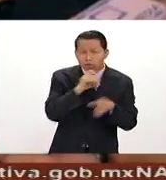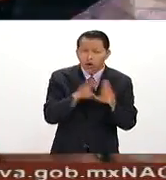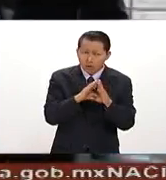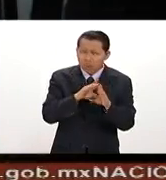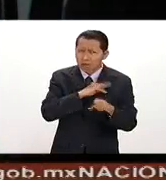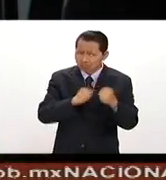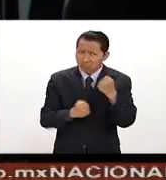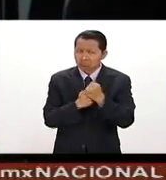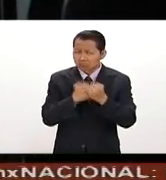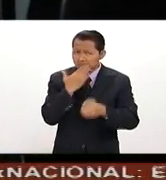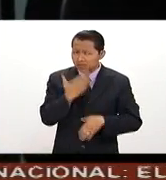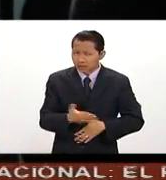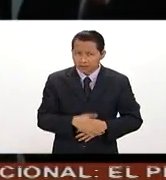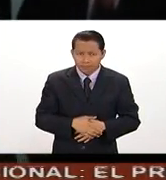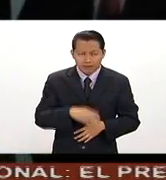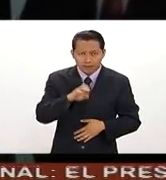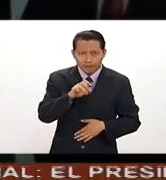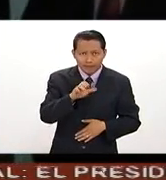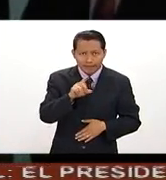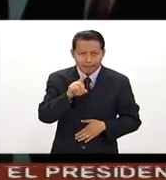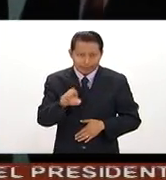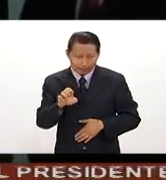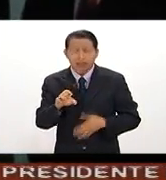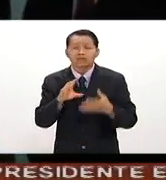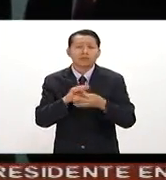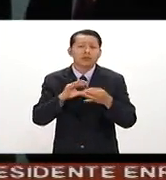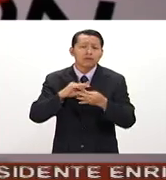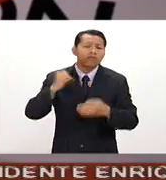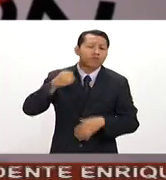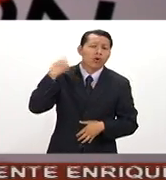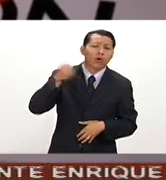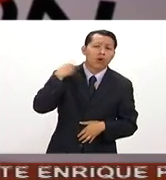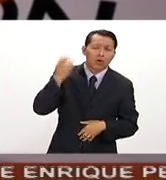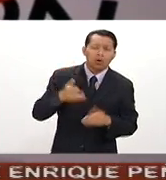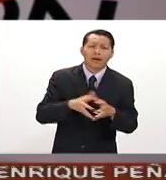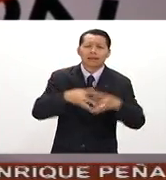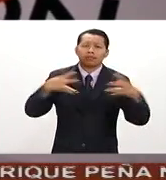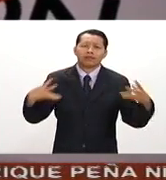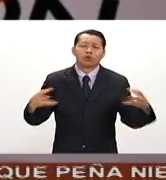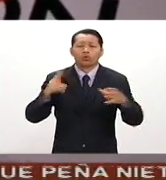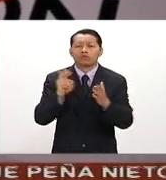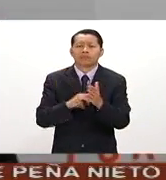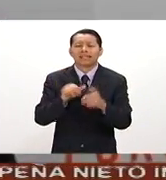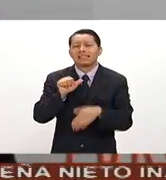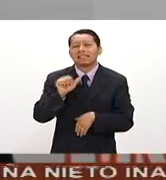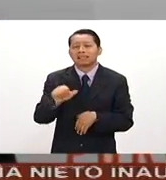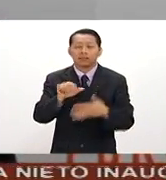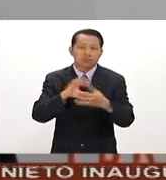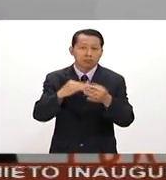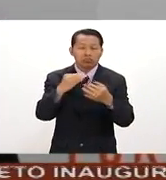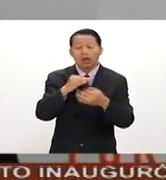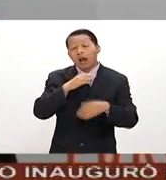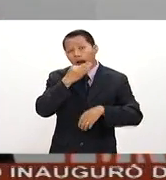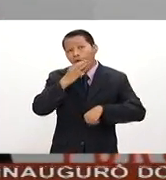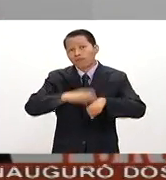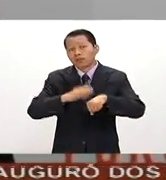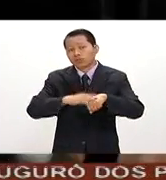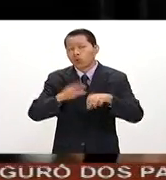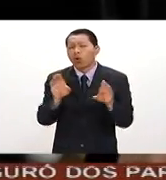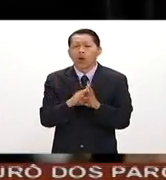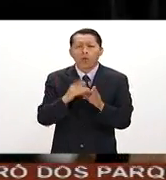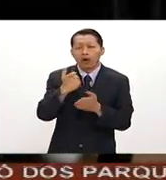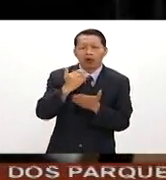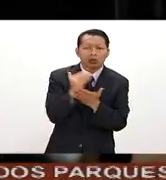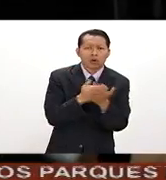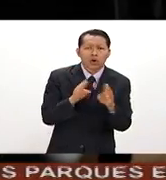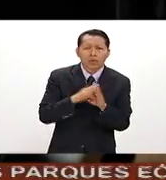soporte. Meade Culibreña participó en el foro Expansión 2016, donde anunció que como parte de dicho recorte, el